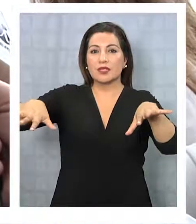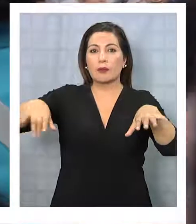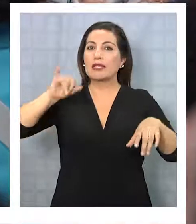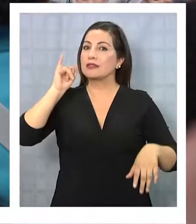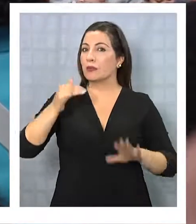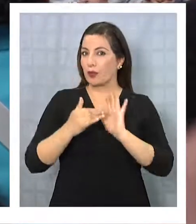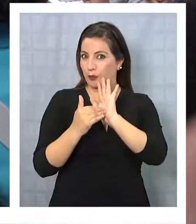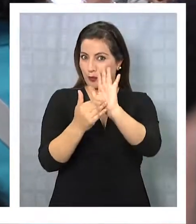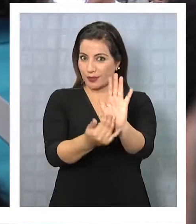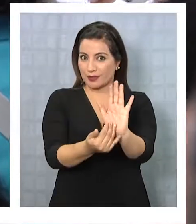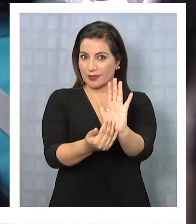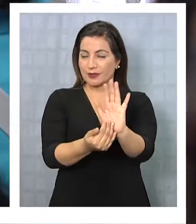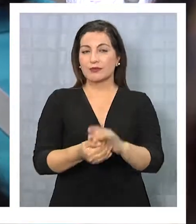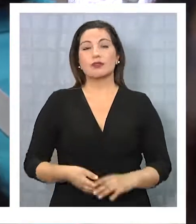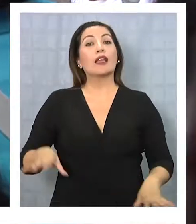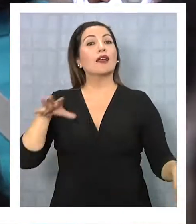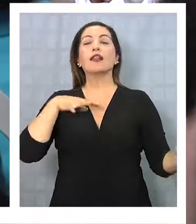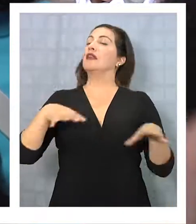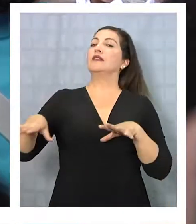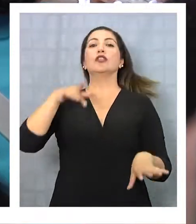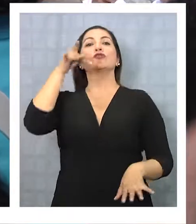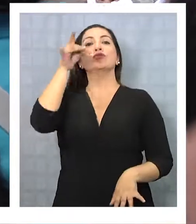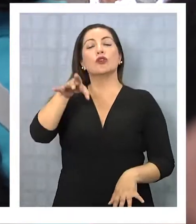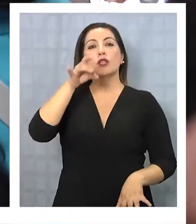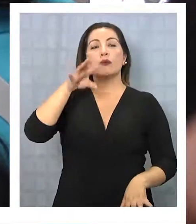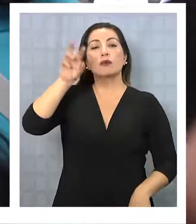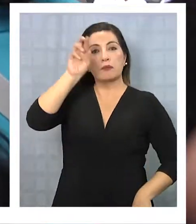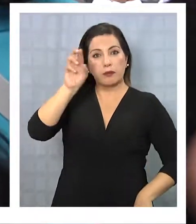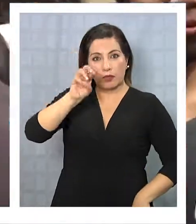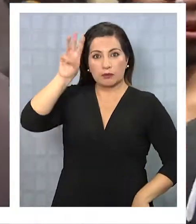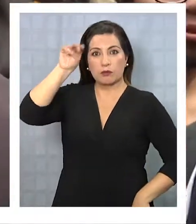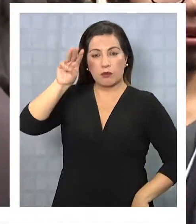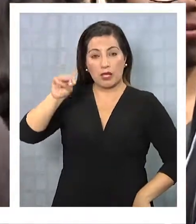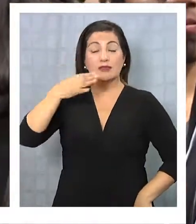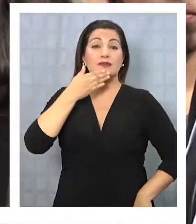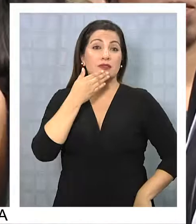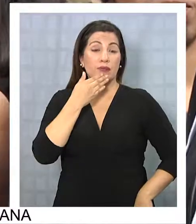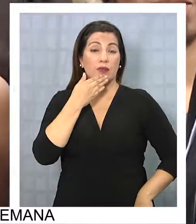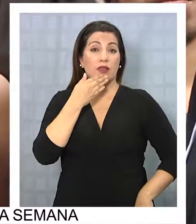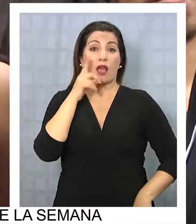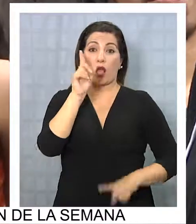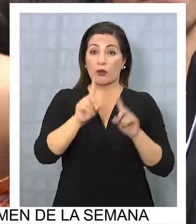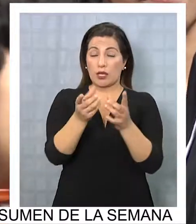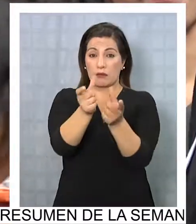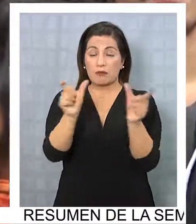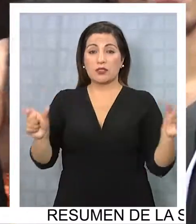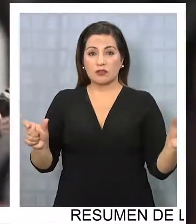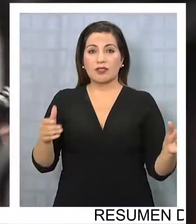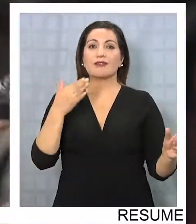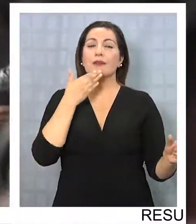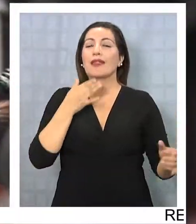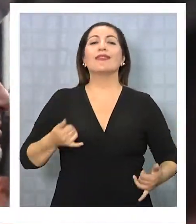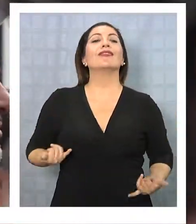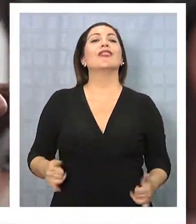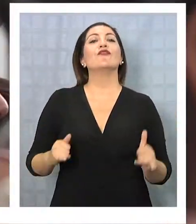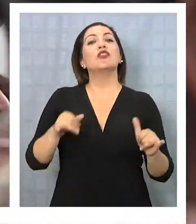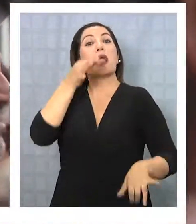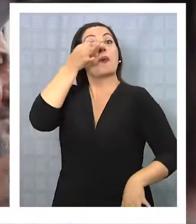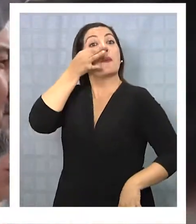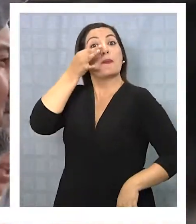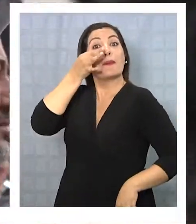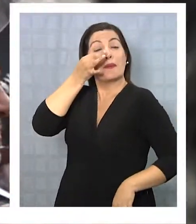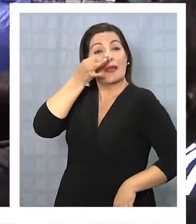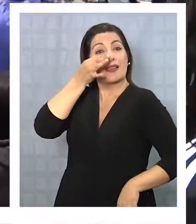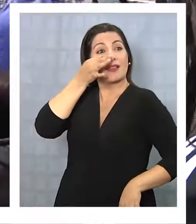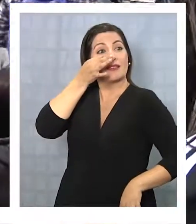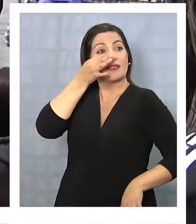destaque. La actividad no solo convocó a padres y apoderados, sino que muchos transeúntes también disfrutaron de la muestra folclórica